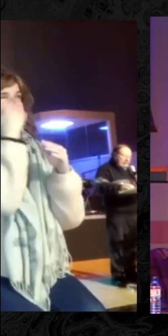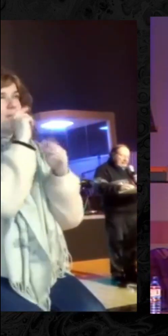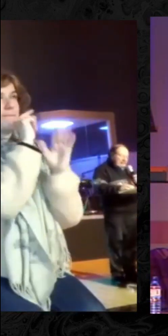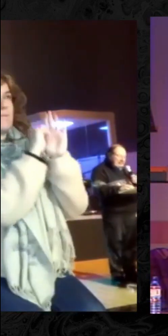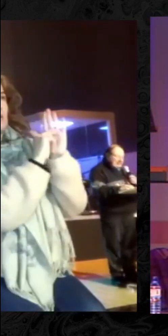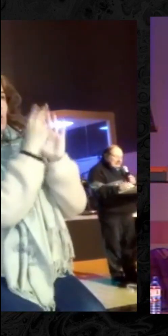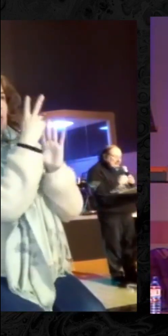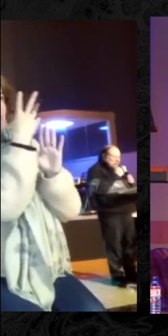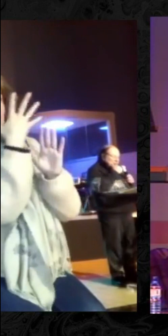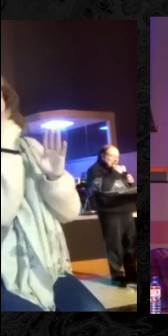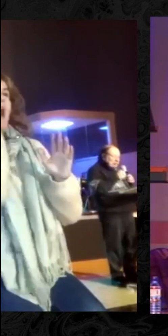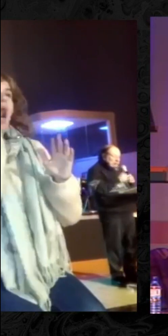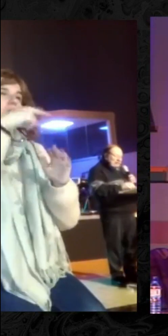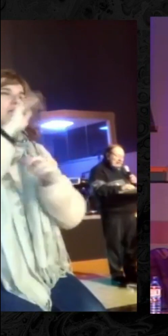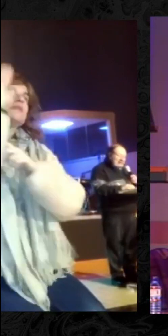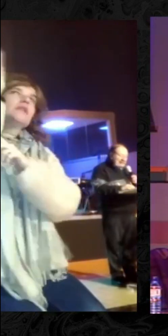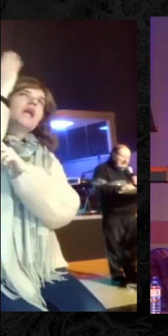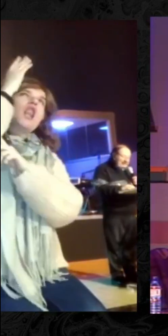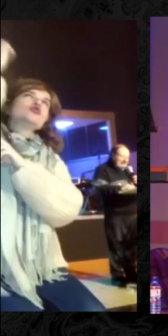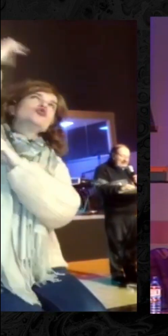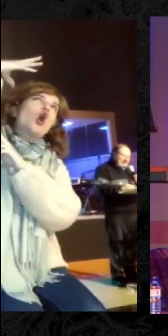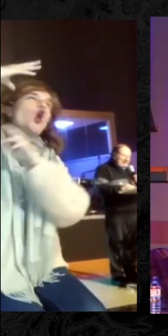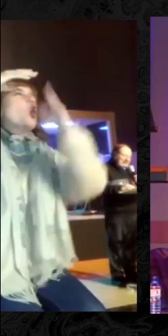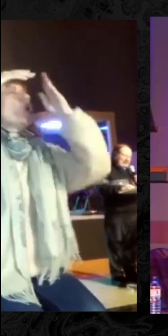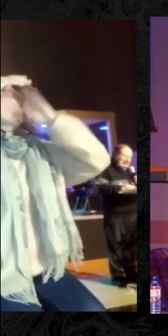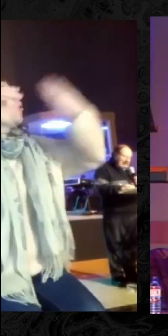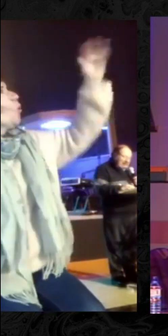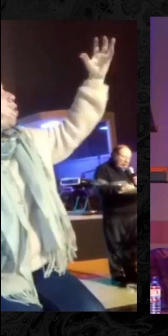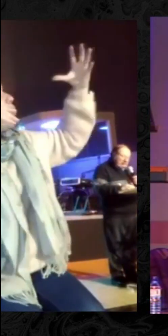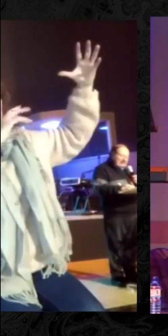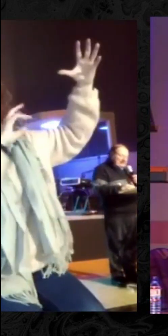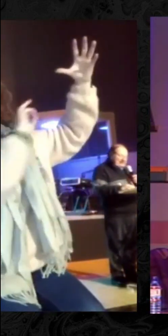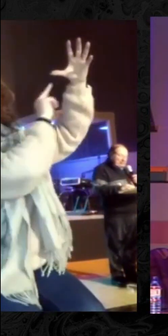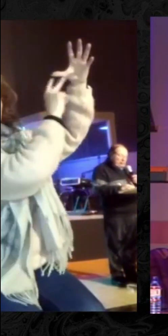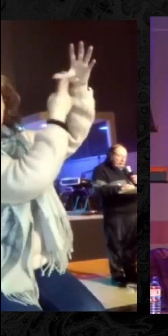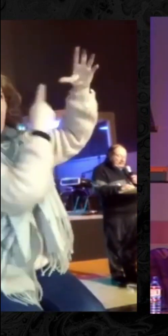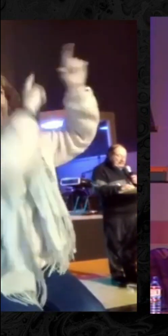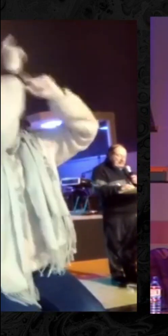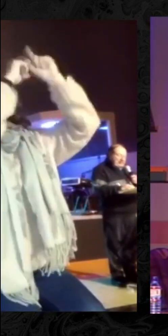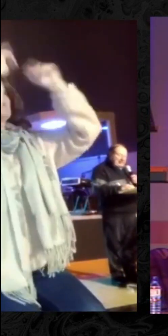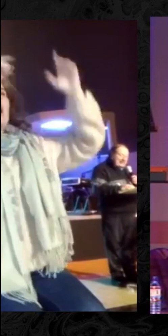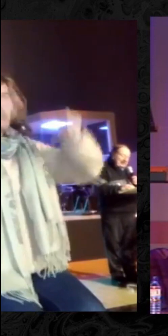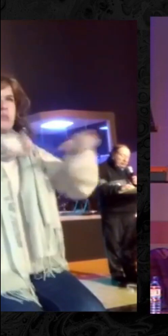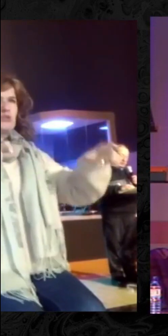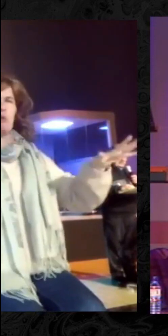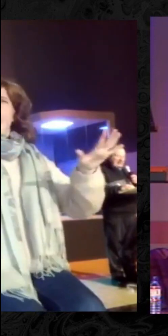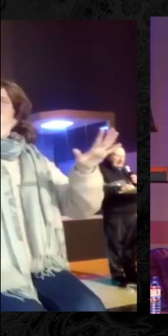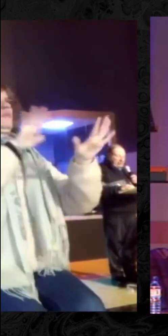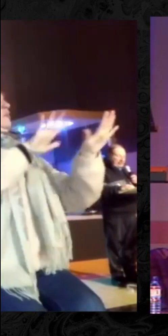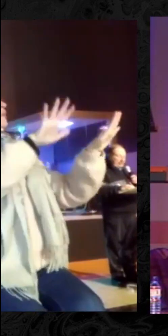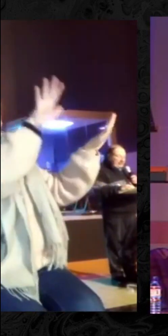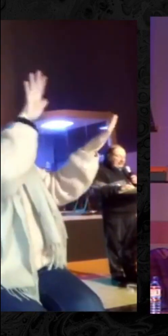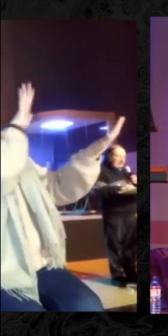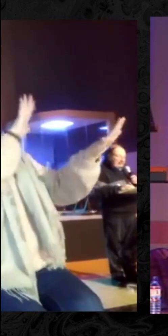Entonces habrá señales en el sol la luna y las estrellas y en la tierra angustia de las gentes confundidas a causa del